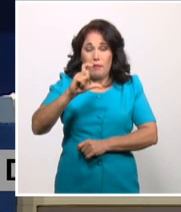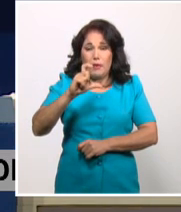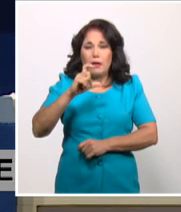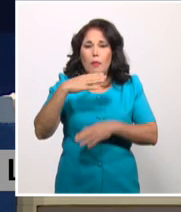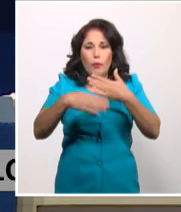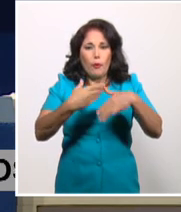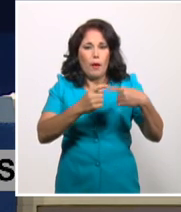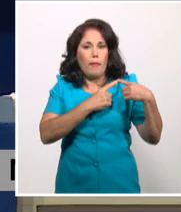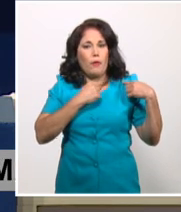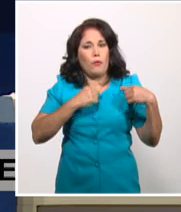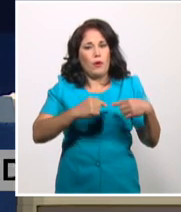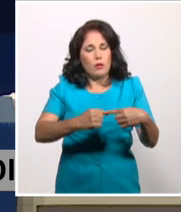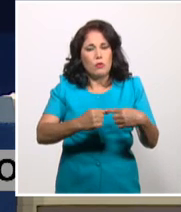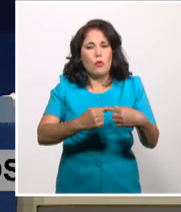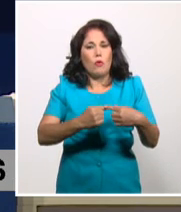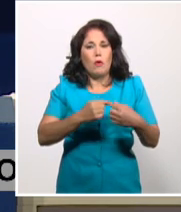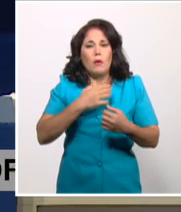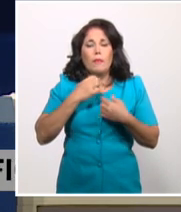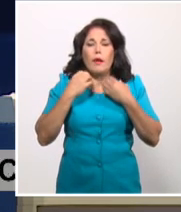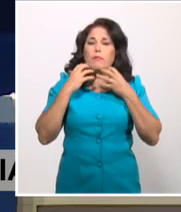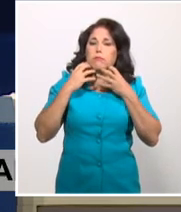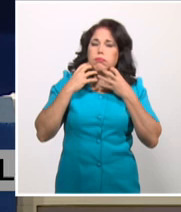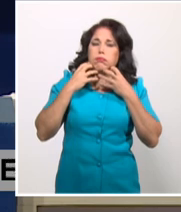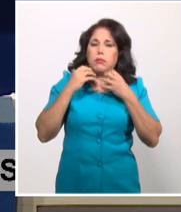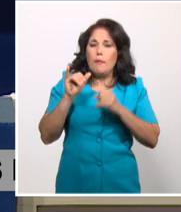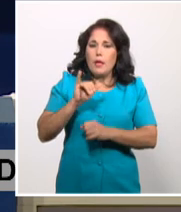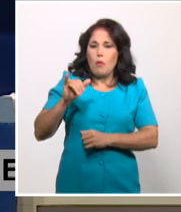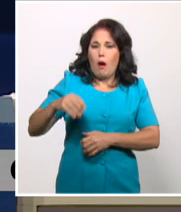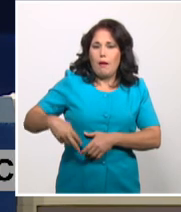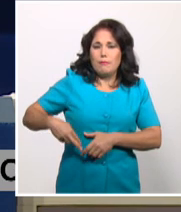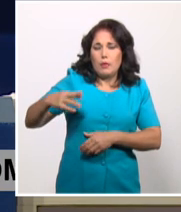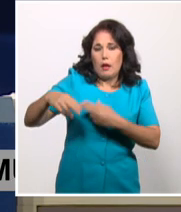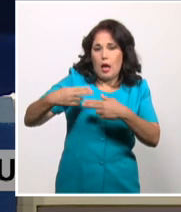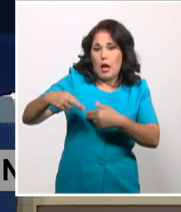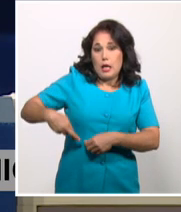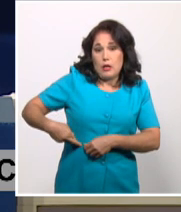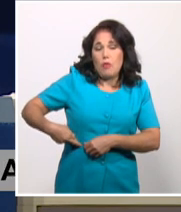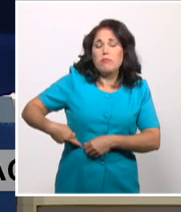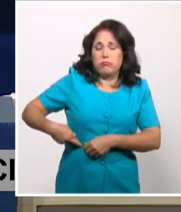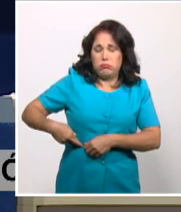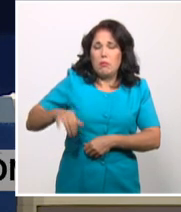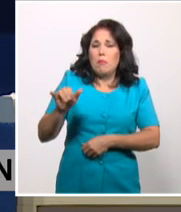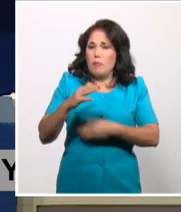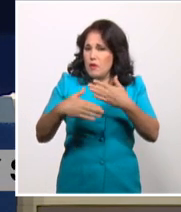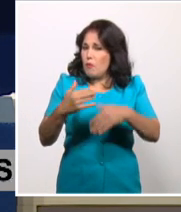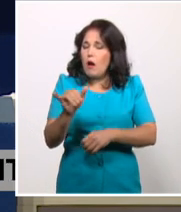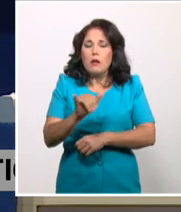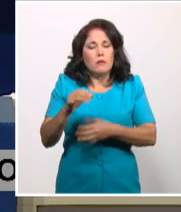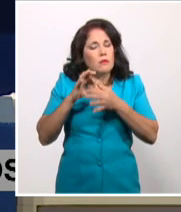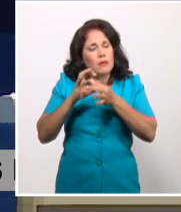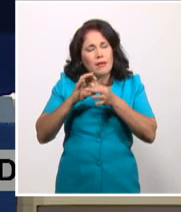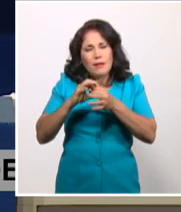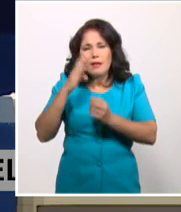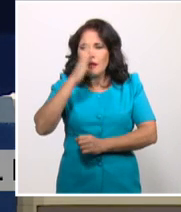cardiopatía isquémica, de un hipotiroidismo, de una insuficiencia renal crónica, y también se reporta como